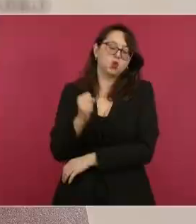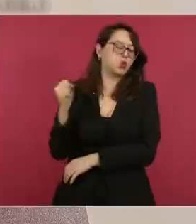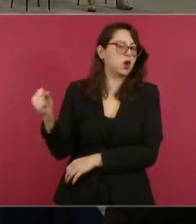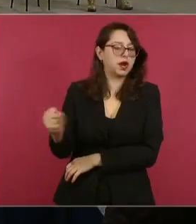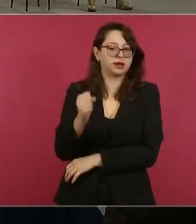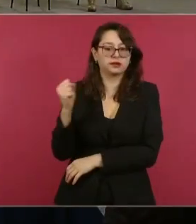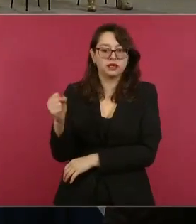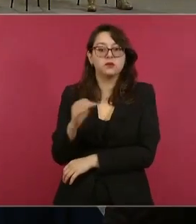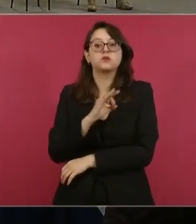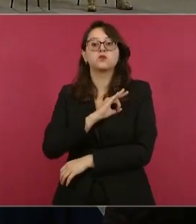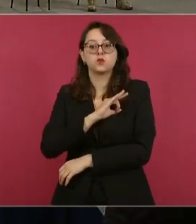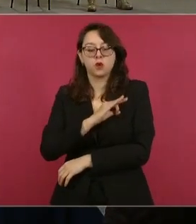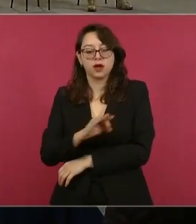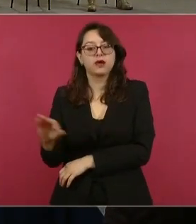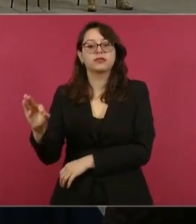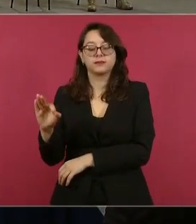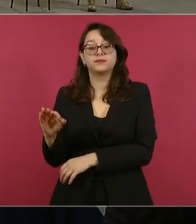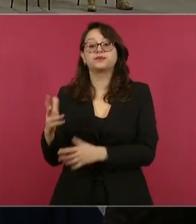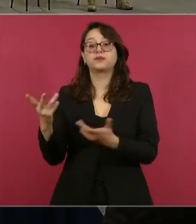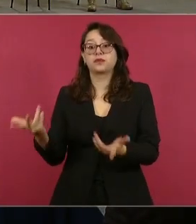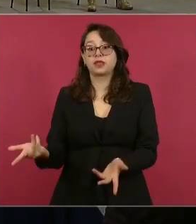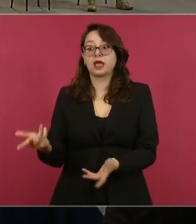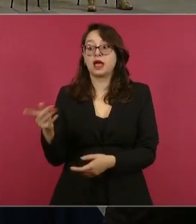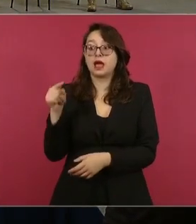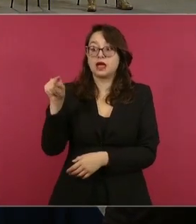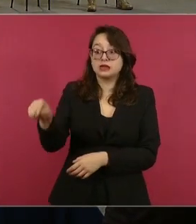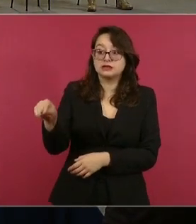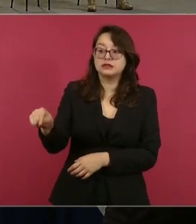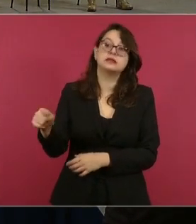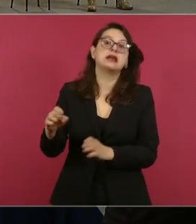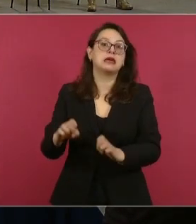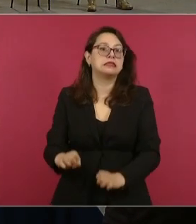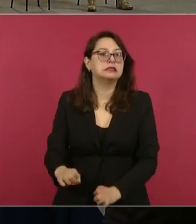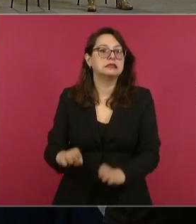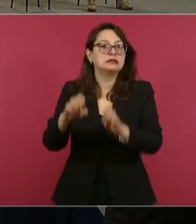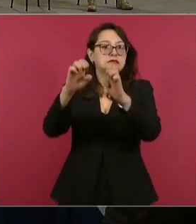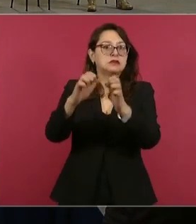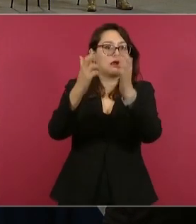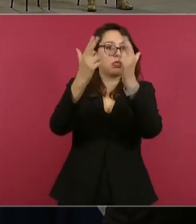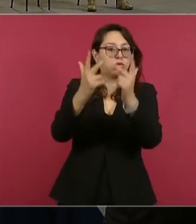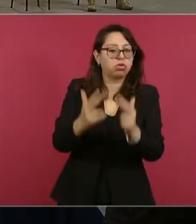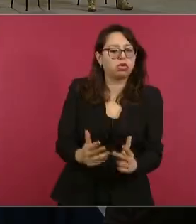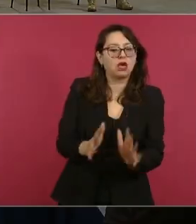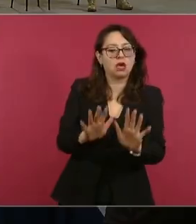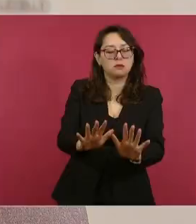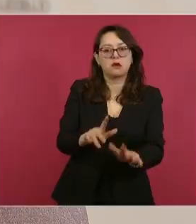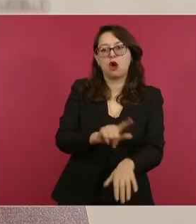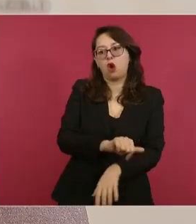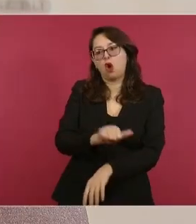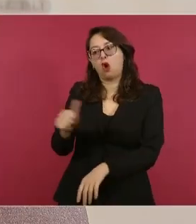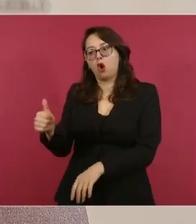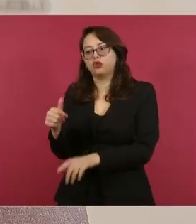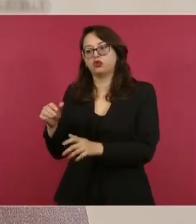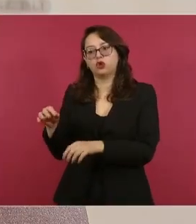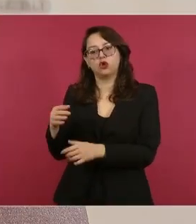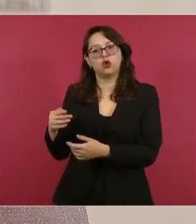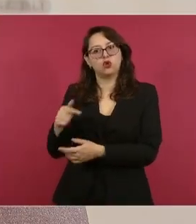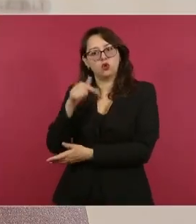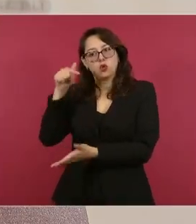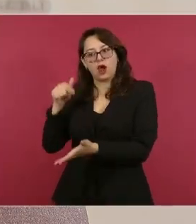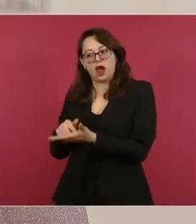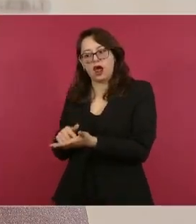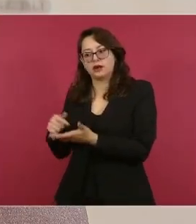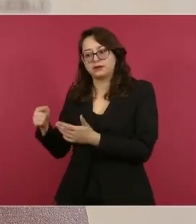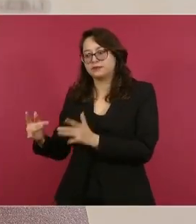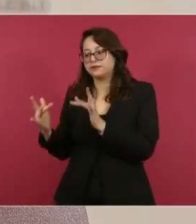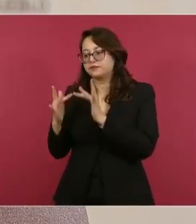CENIAM mandó equipo para poder tener aquí el control de los vuelos aéreos. Ya tienen comunicación con la